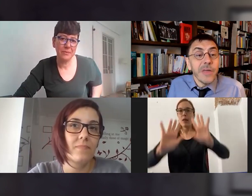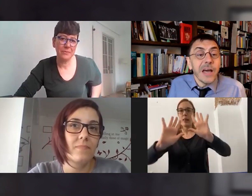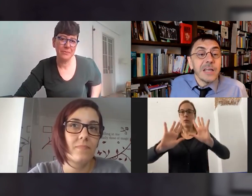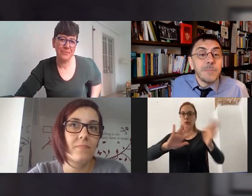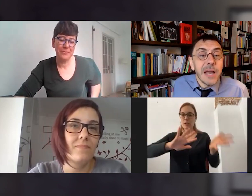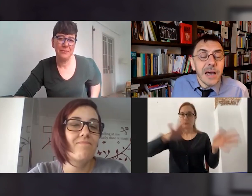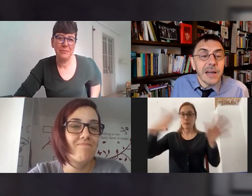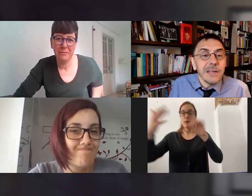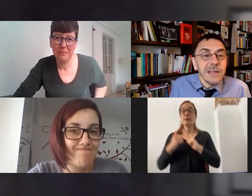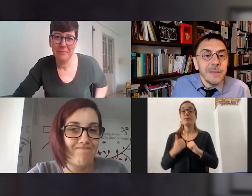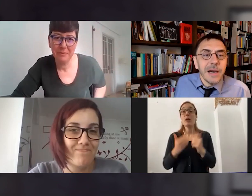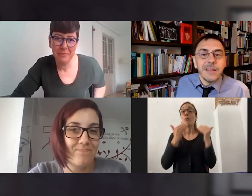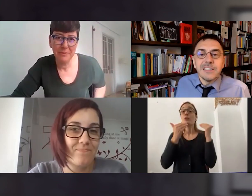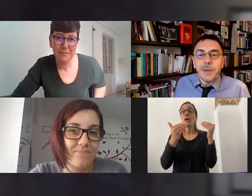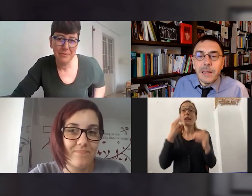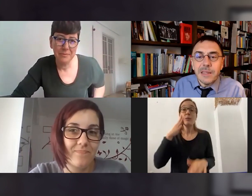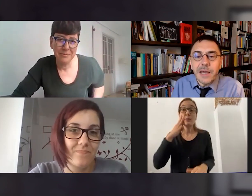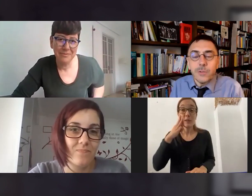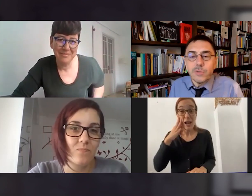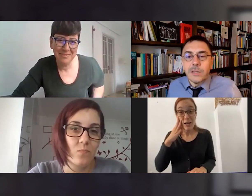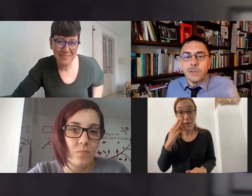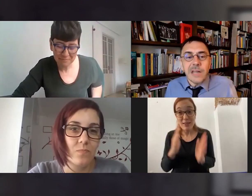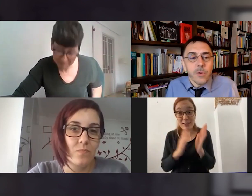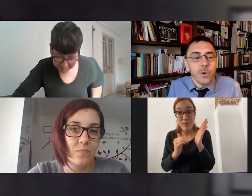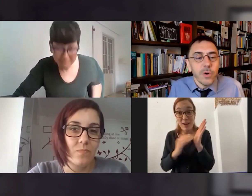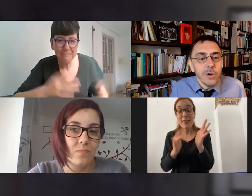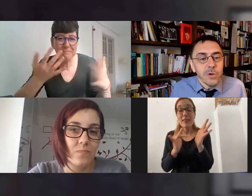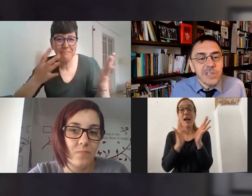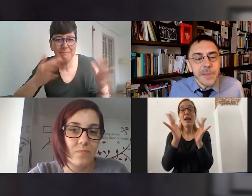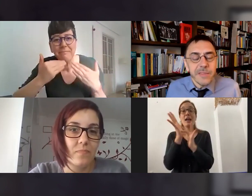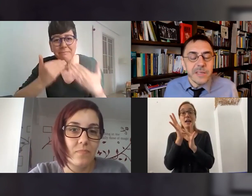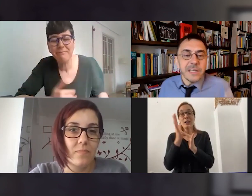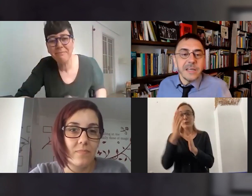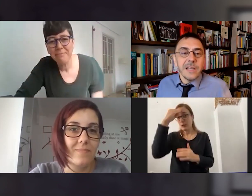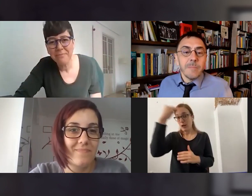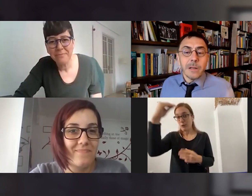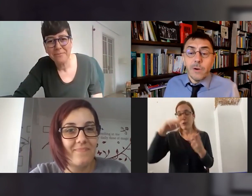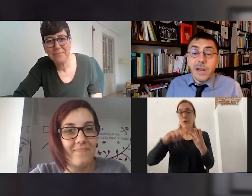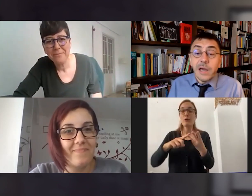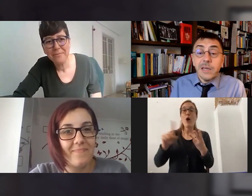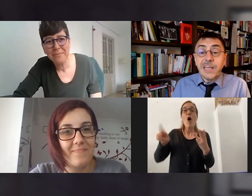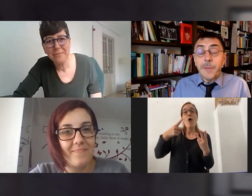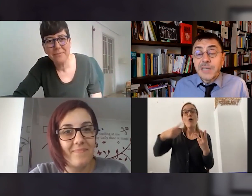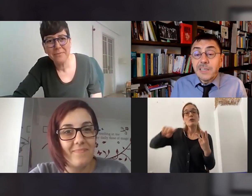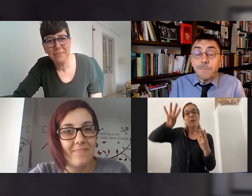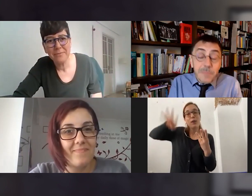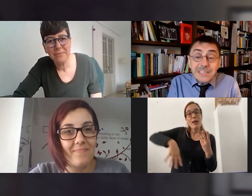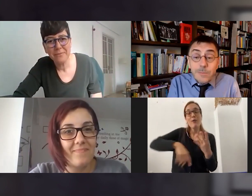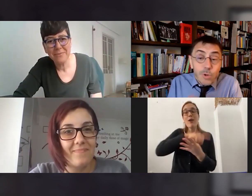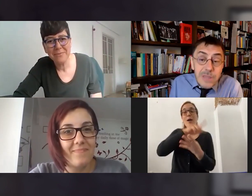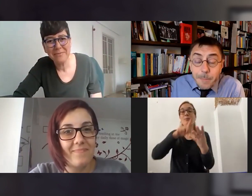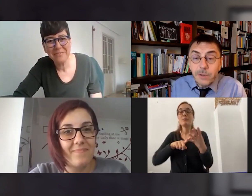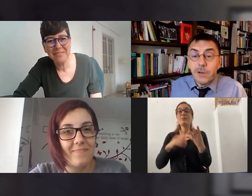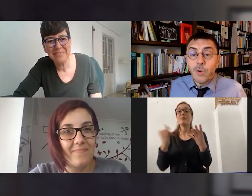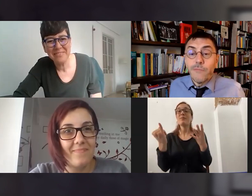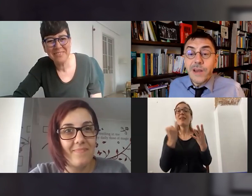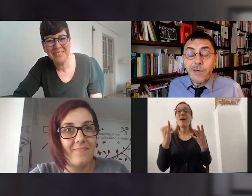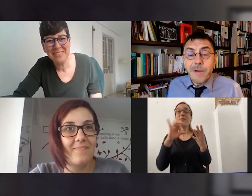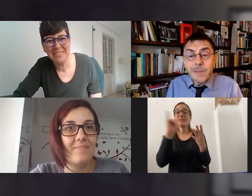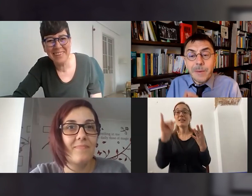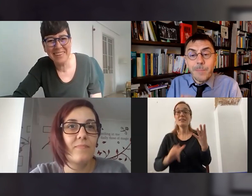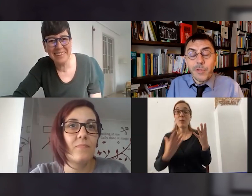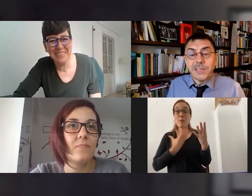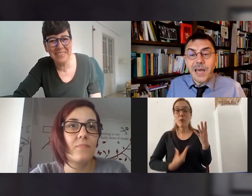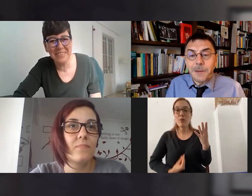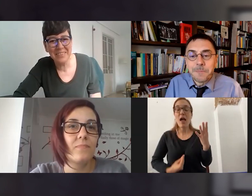Muchas gracias, Pilar Lima, desde Valencia, Jesús Santos, desde Alcorcón, Concha Avián, desde Barcelona, y Javier Sánchez, desde Murcia, pero confinado